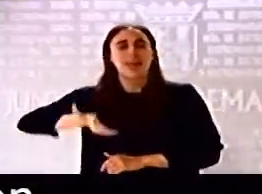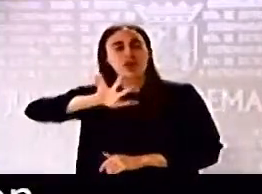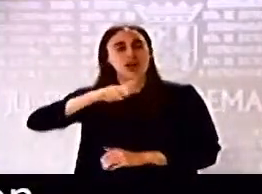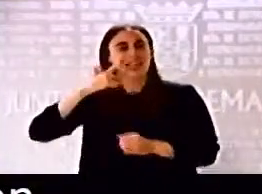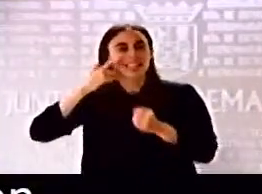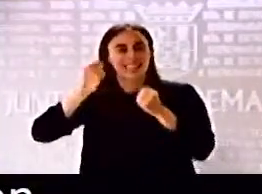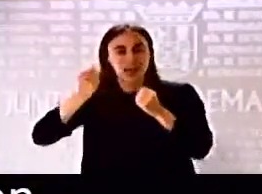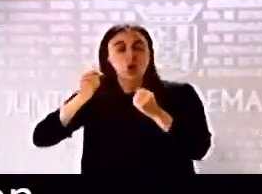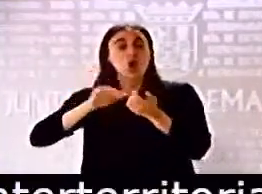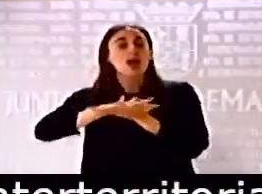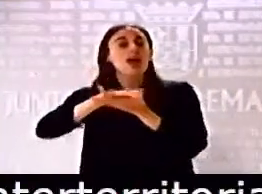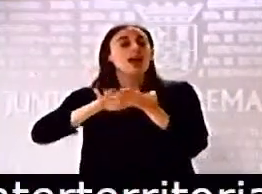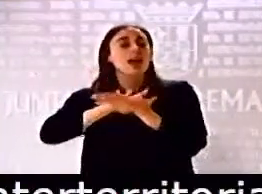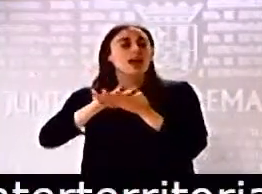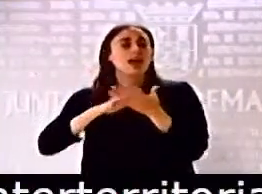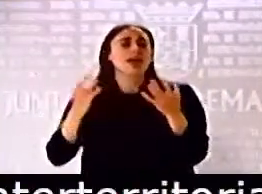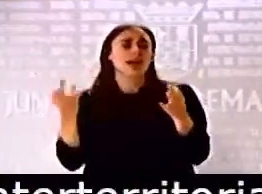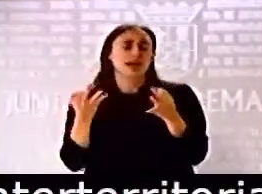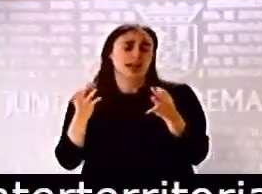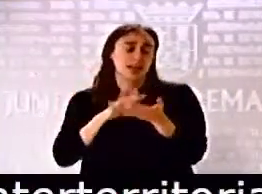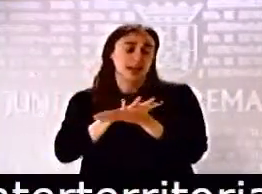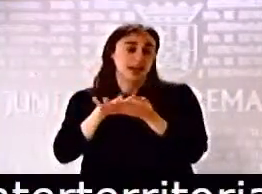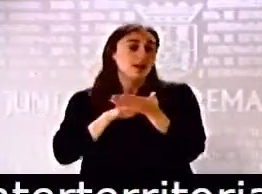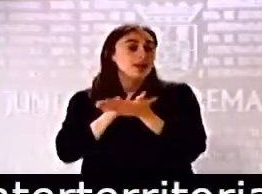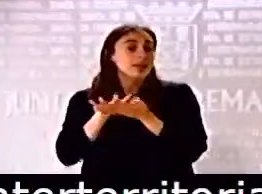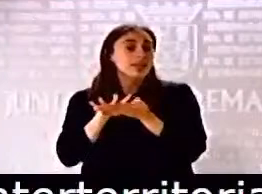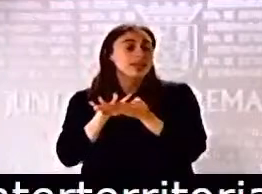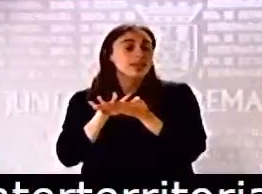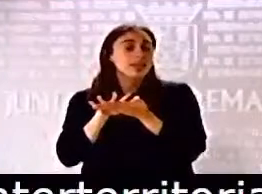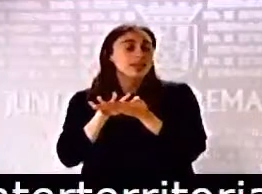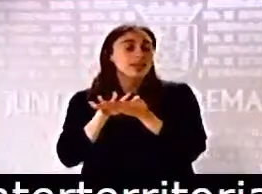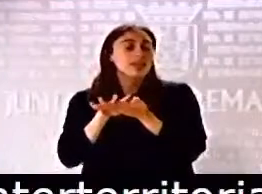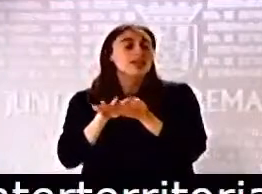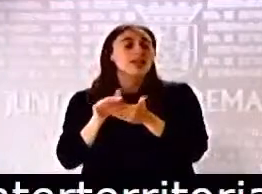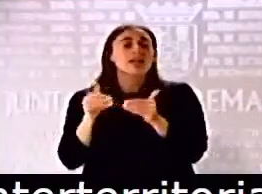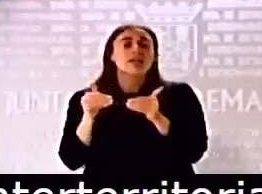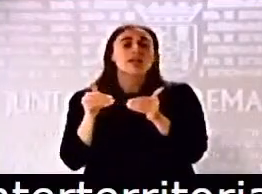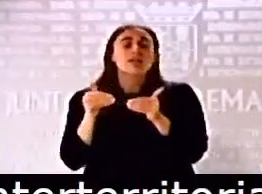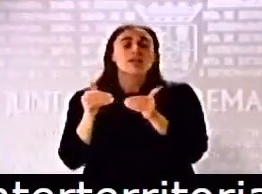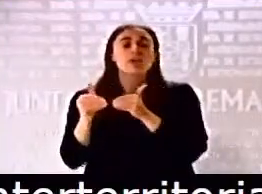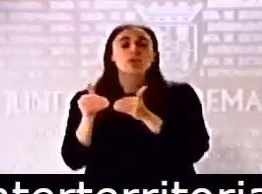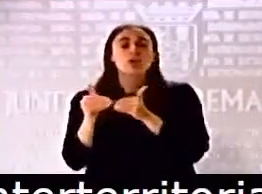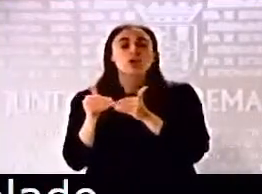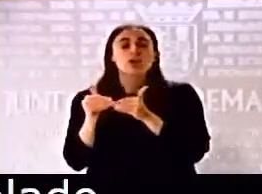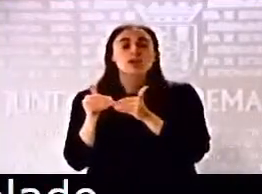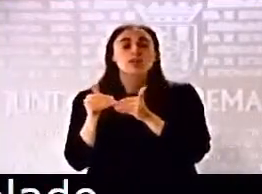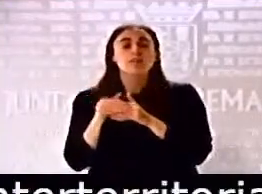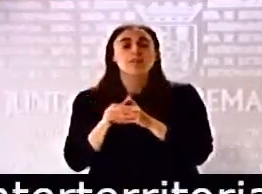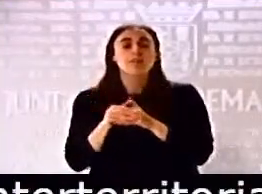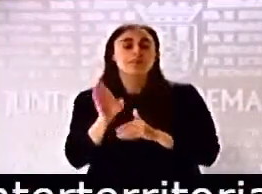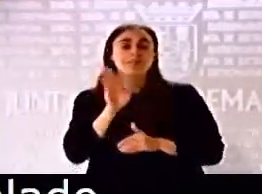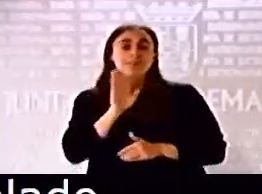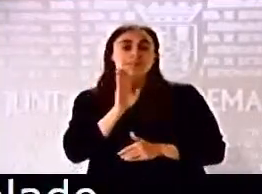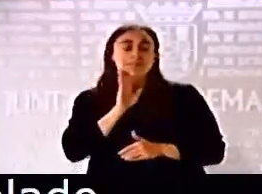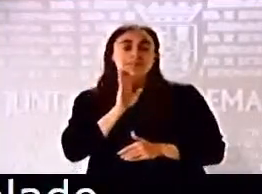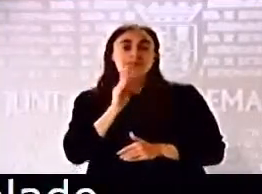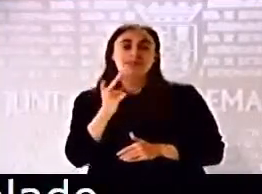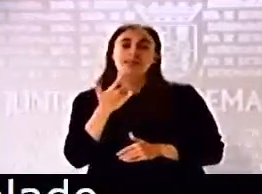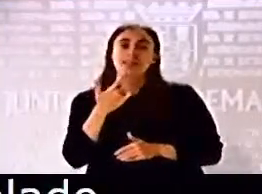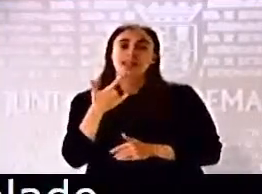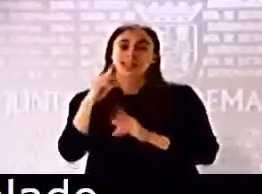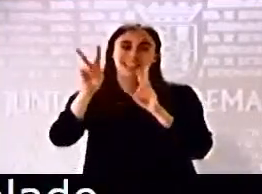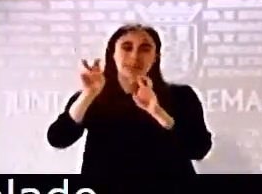hablado indudablemente de la puesta en marcha de lo que les decía al principio, del semáforo